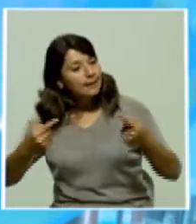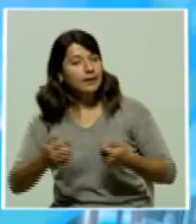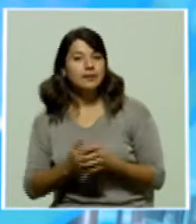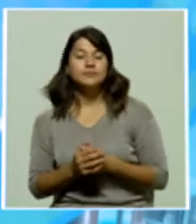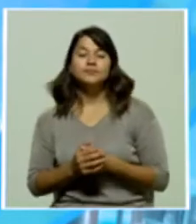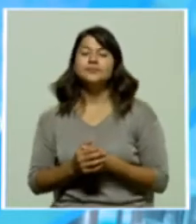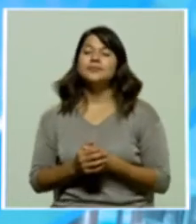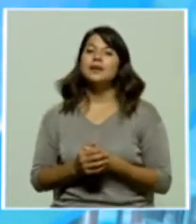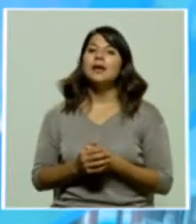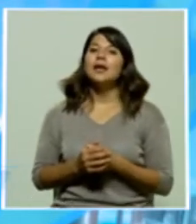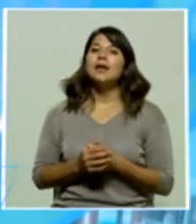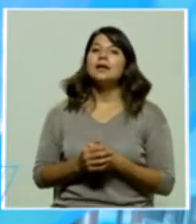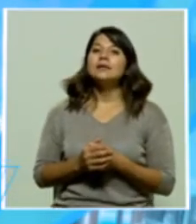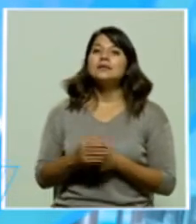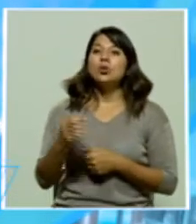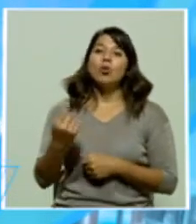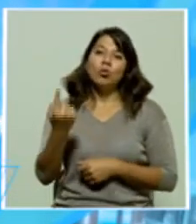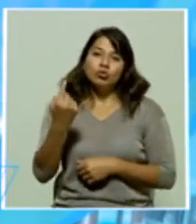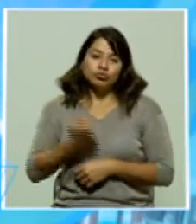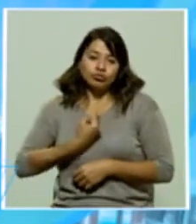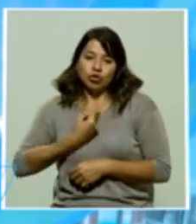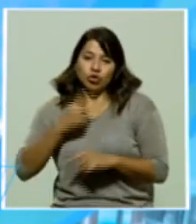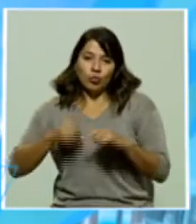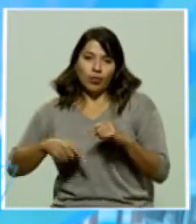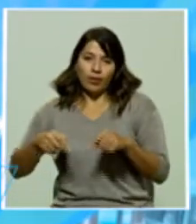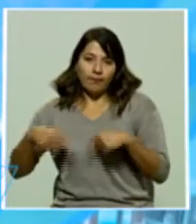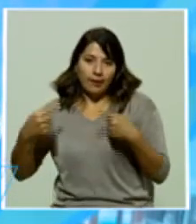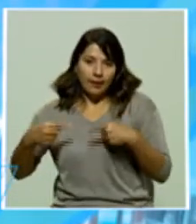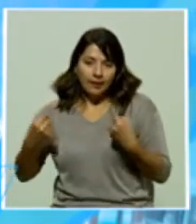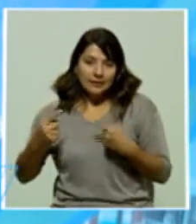cuando las víctimas impulsan